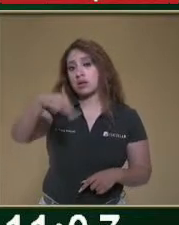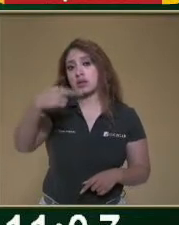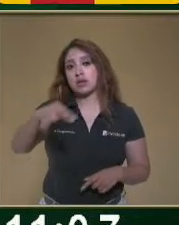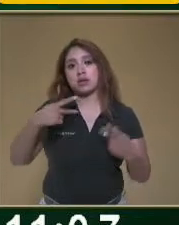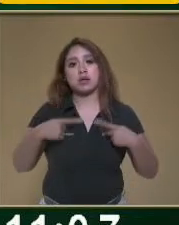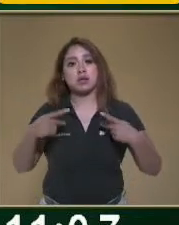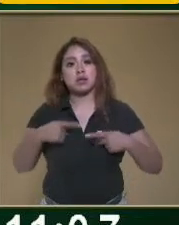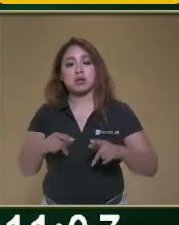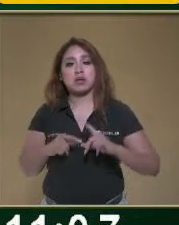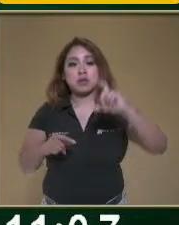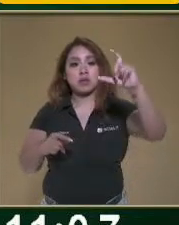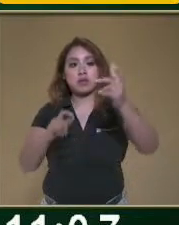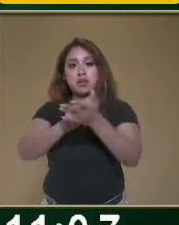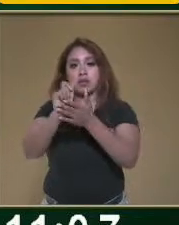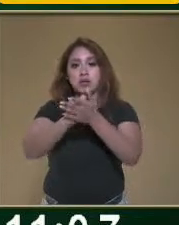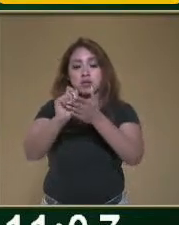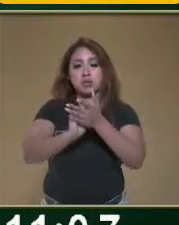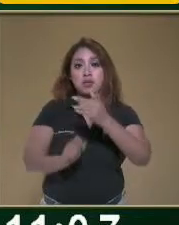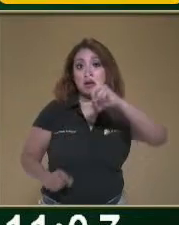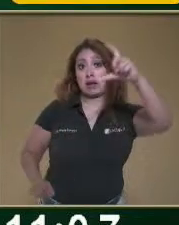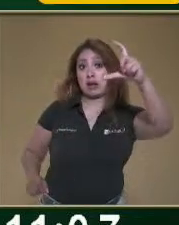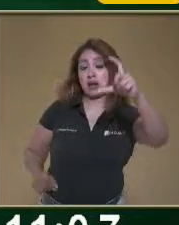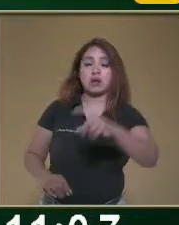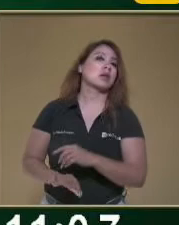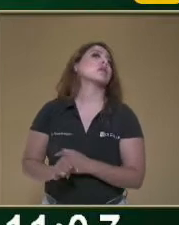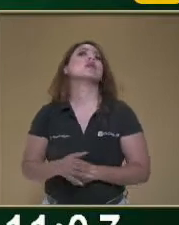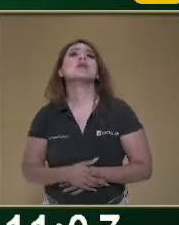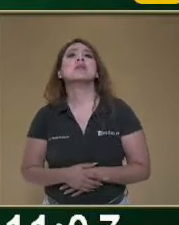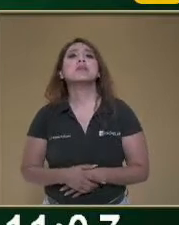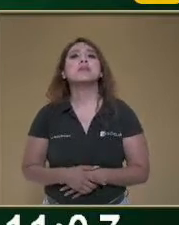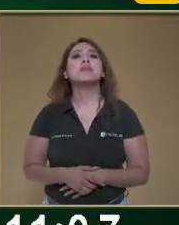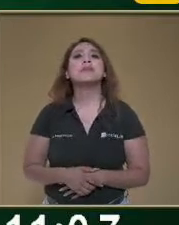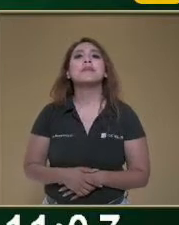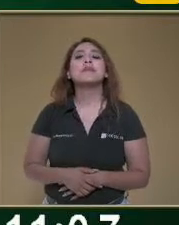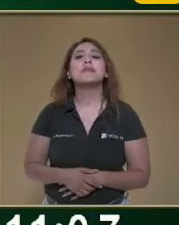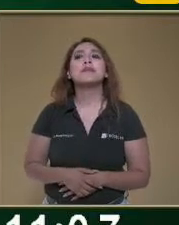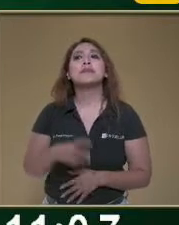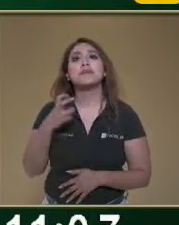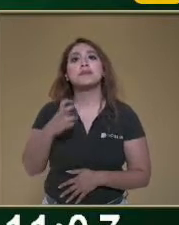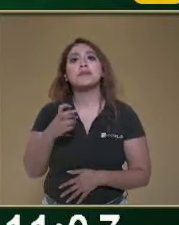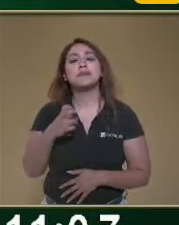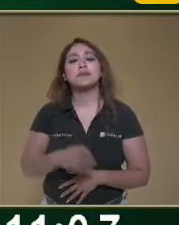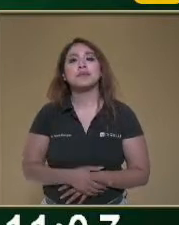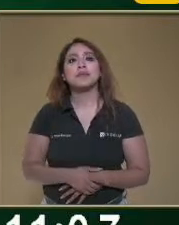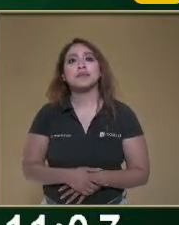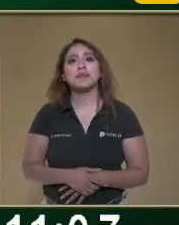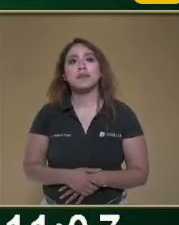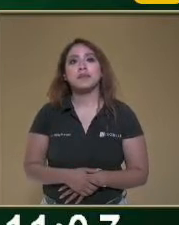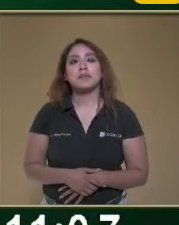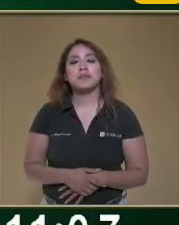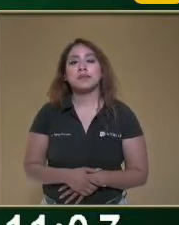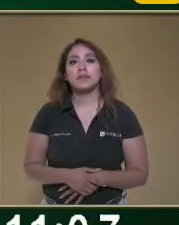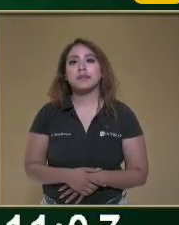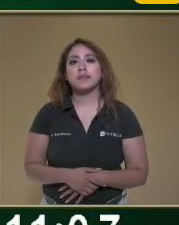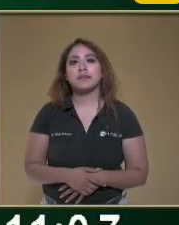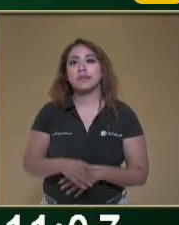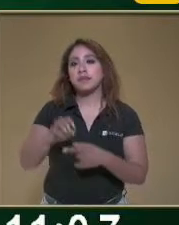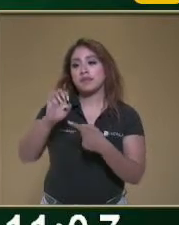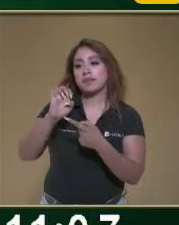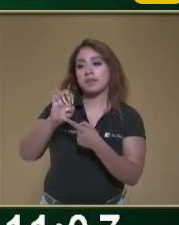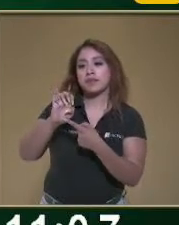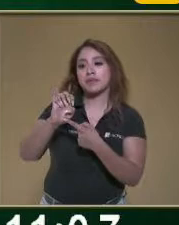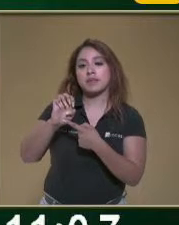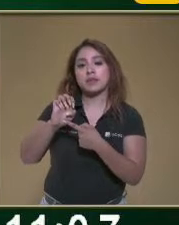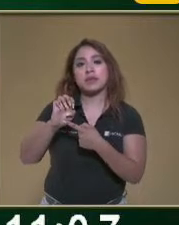Y en este caso, ¿cuál va primero? El nombre de Ernesto. Así es, primero está la E de Ernesto y después la I